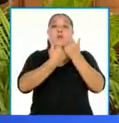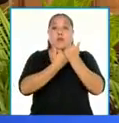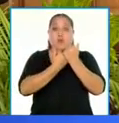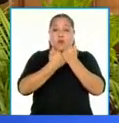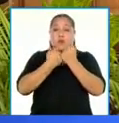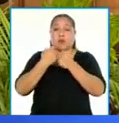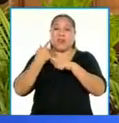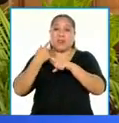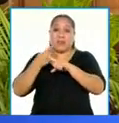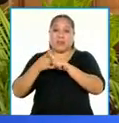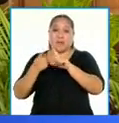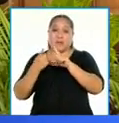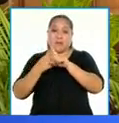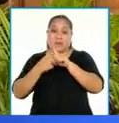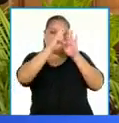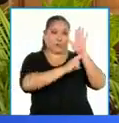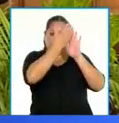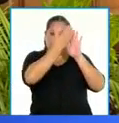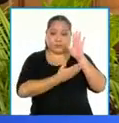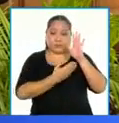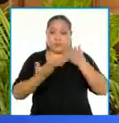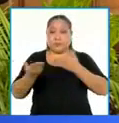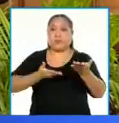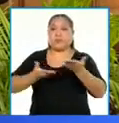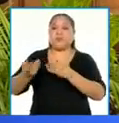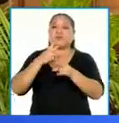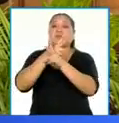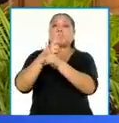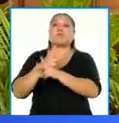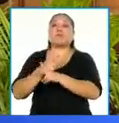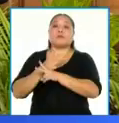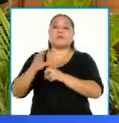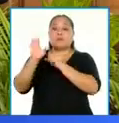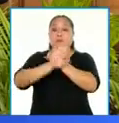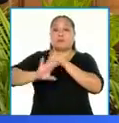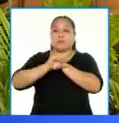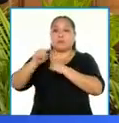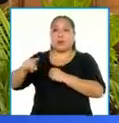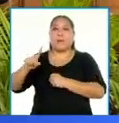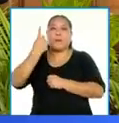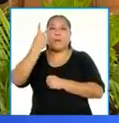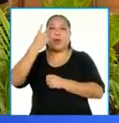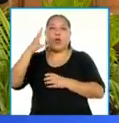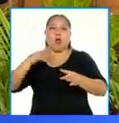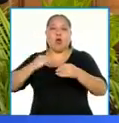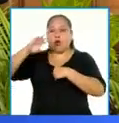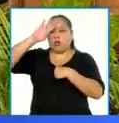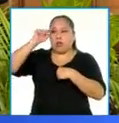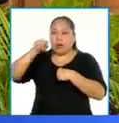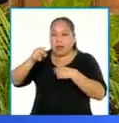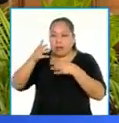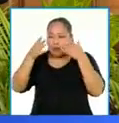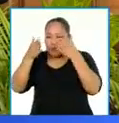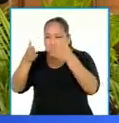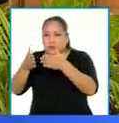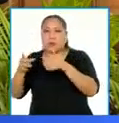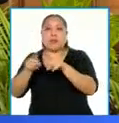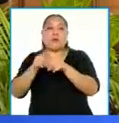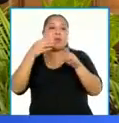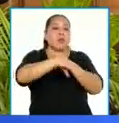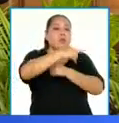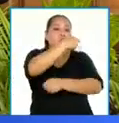medidas de atención, cuidados y protección desde el primer nivel, pero también en los niveles hospitalarios